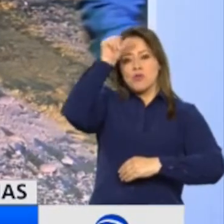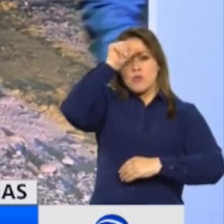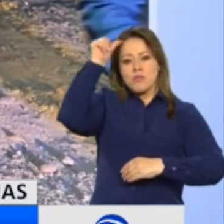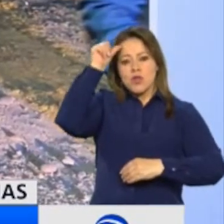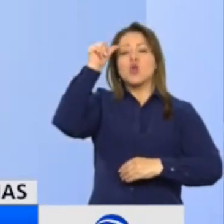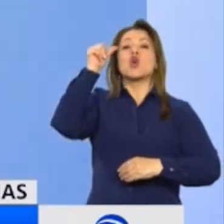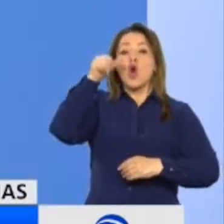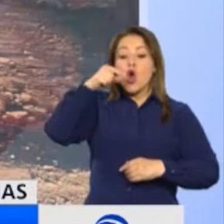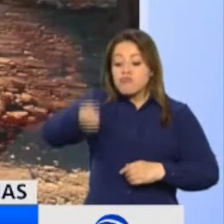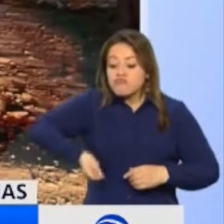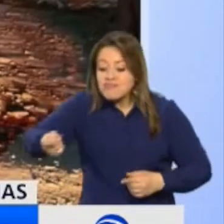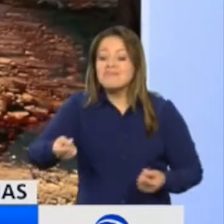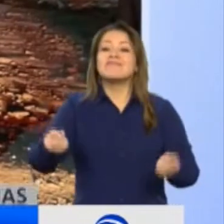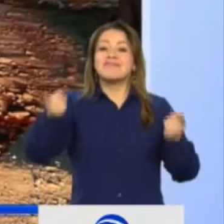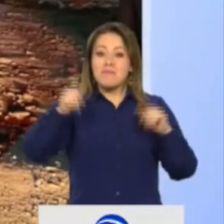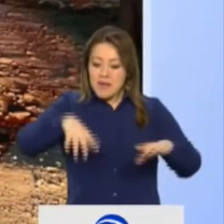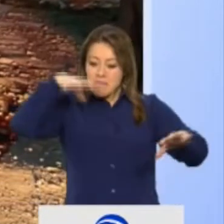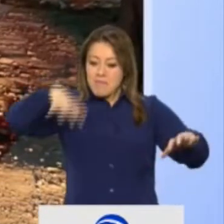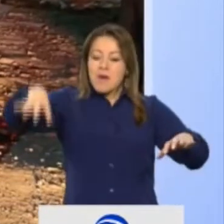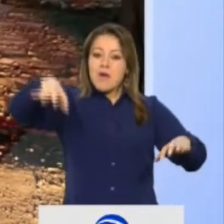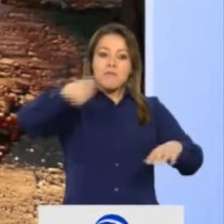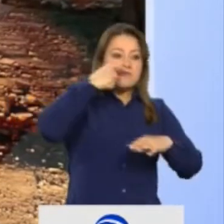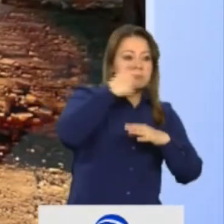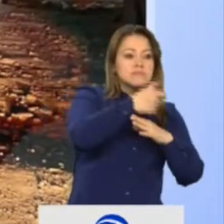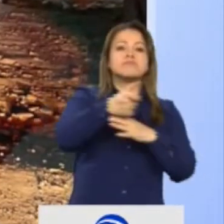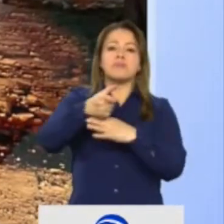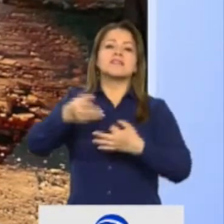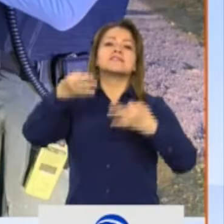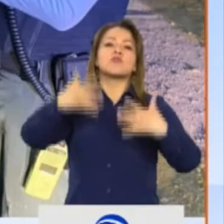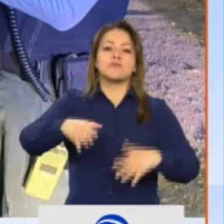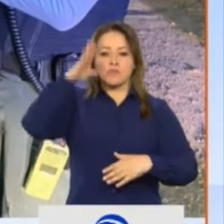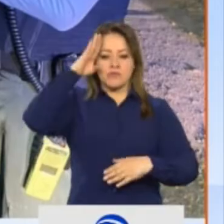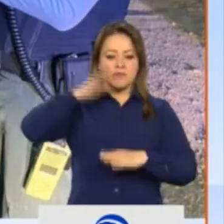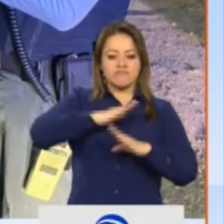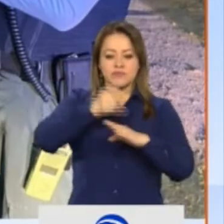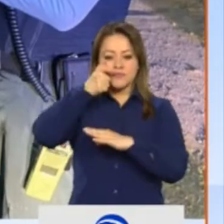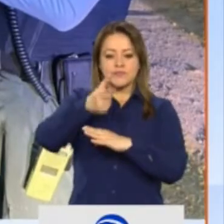realizando patrullajes en todas las comunas y zonas rurales del municipio.